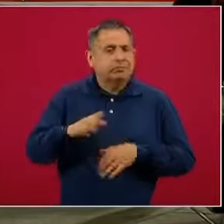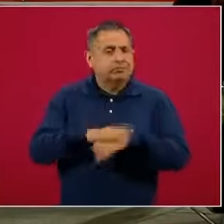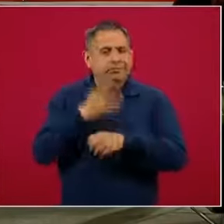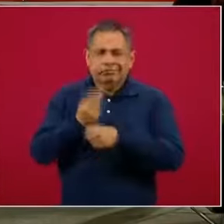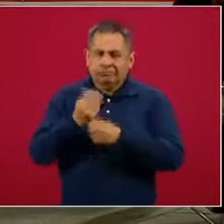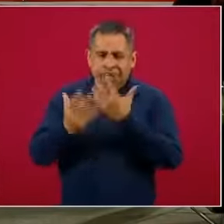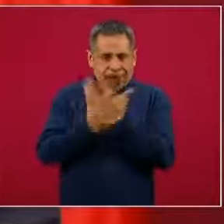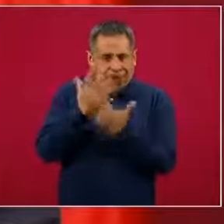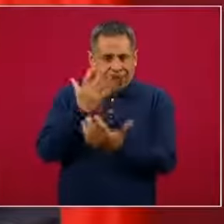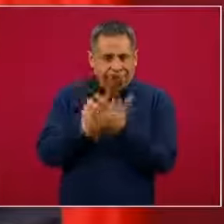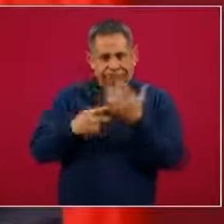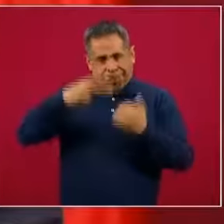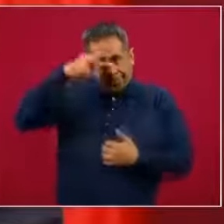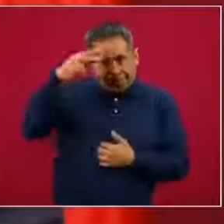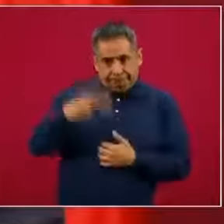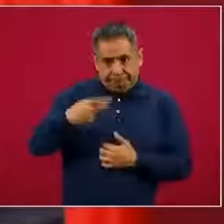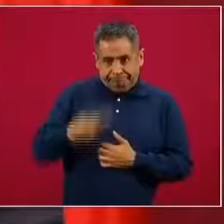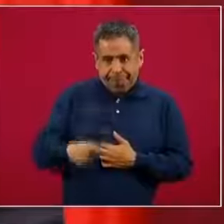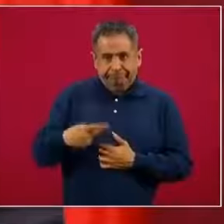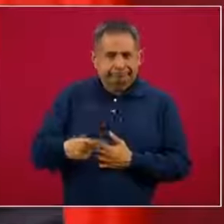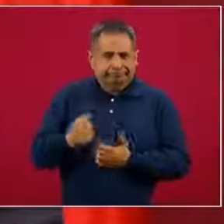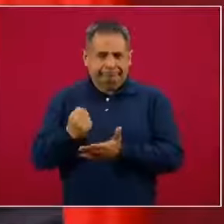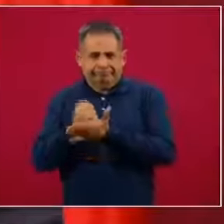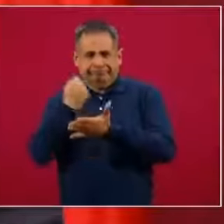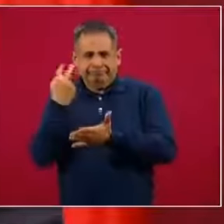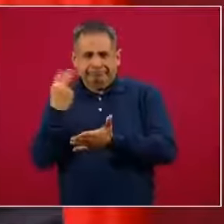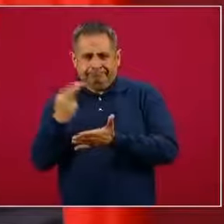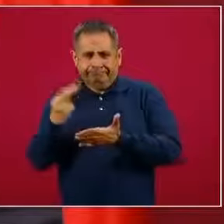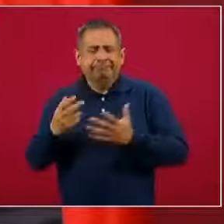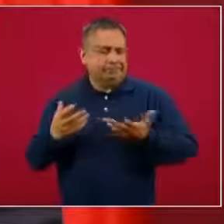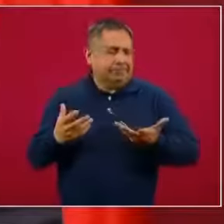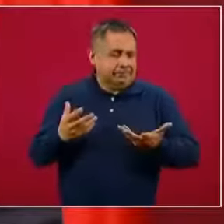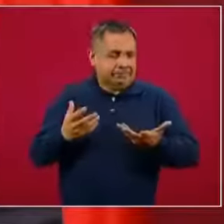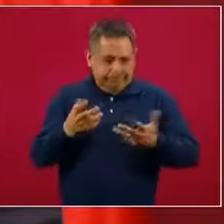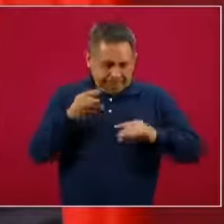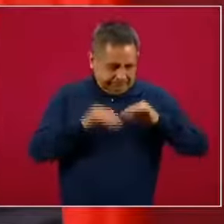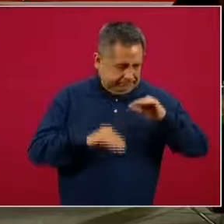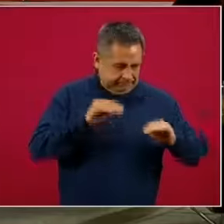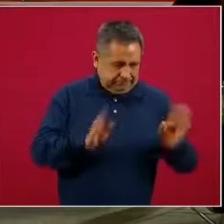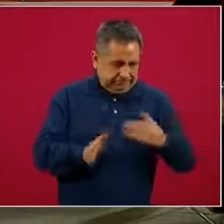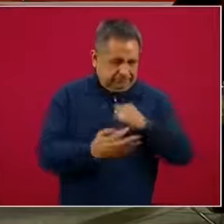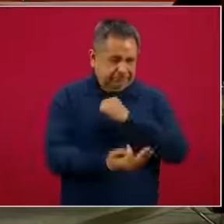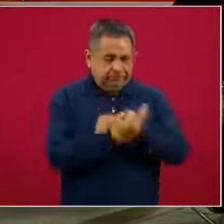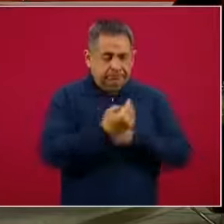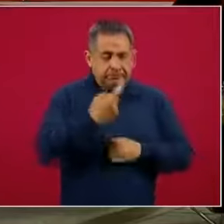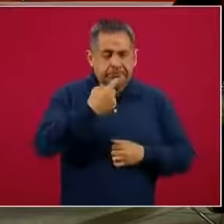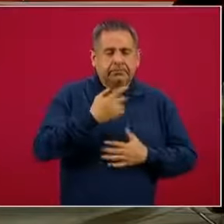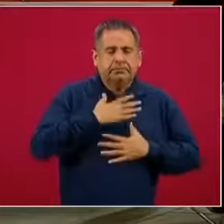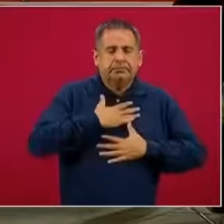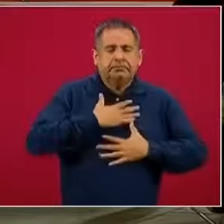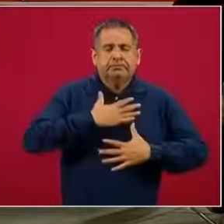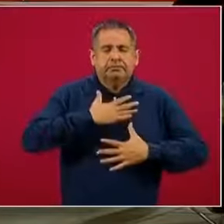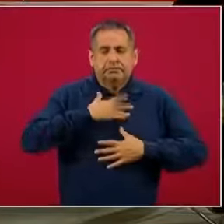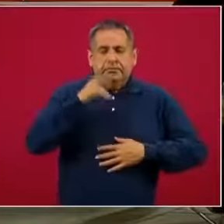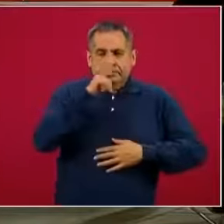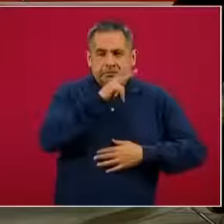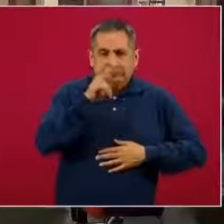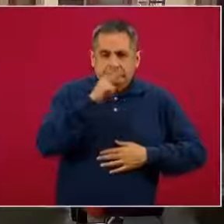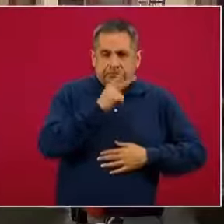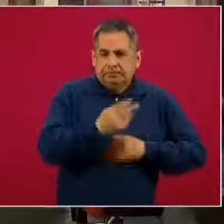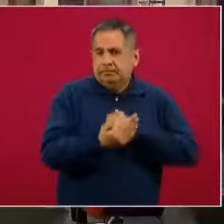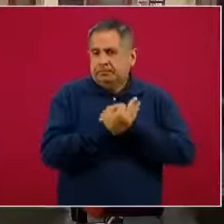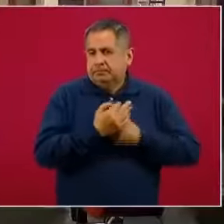de manufactura orgullosamente mexicana, con la participación y la guía de